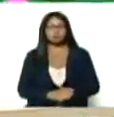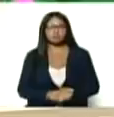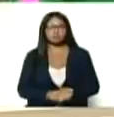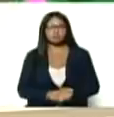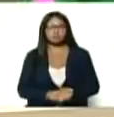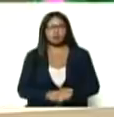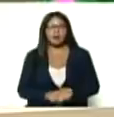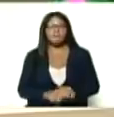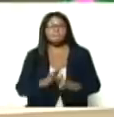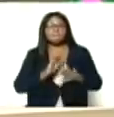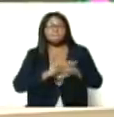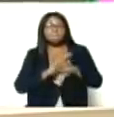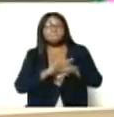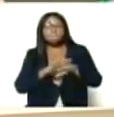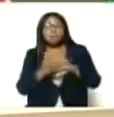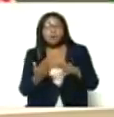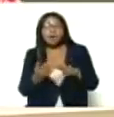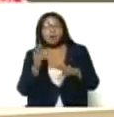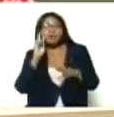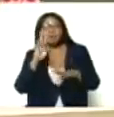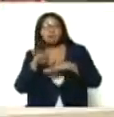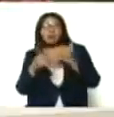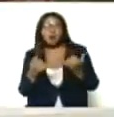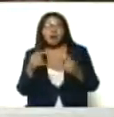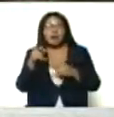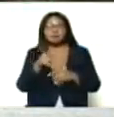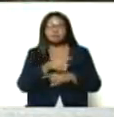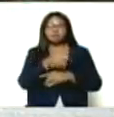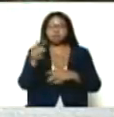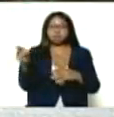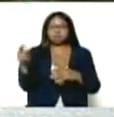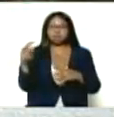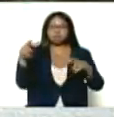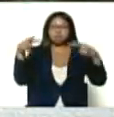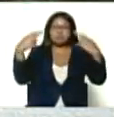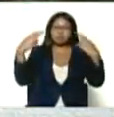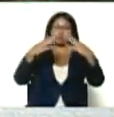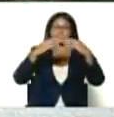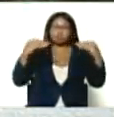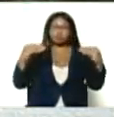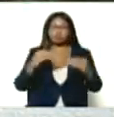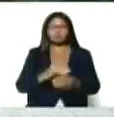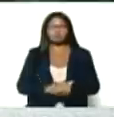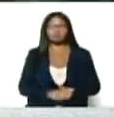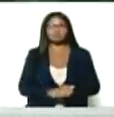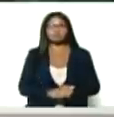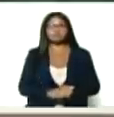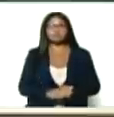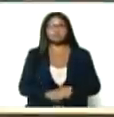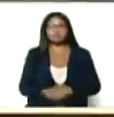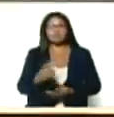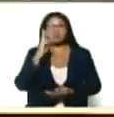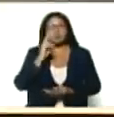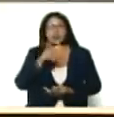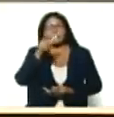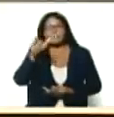porque allá, detrás de estas pantallas, están los militantes,